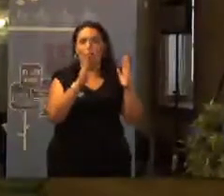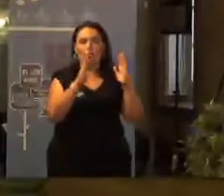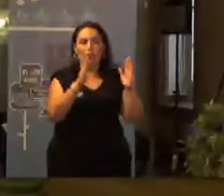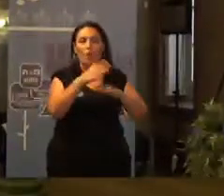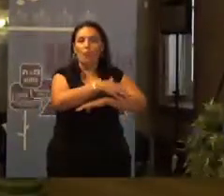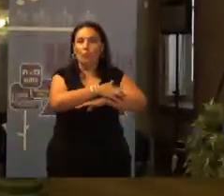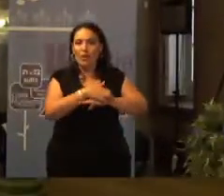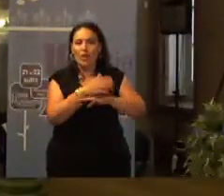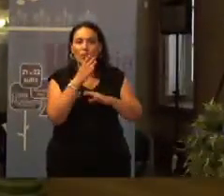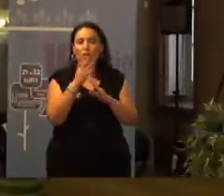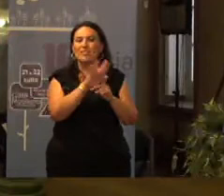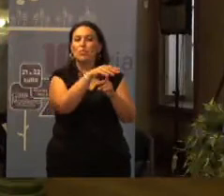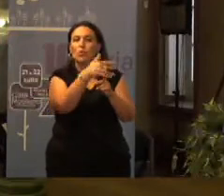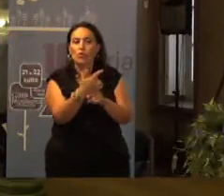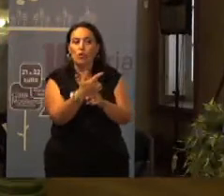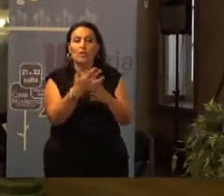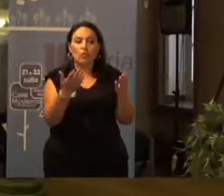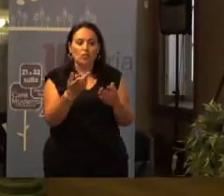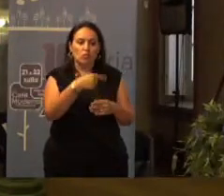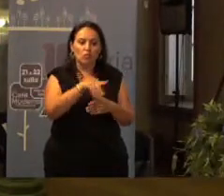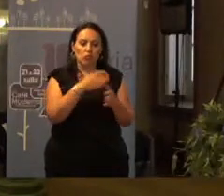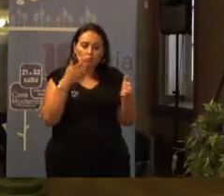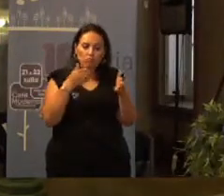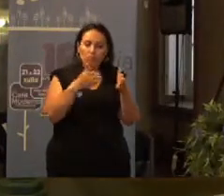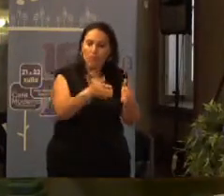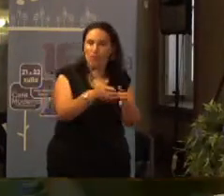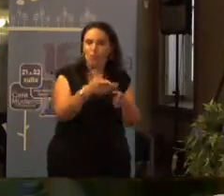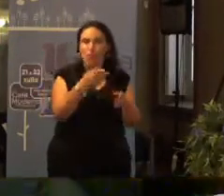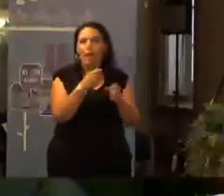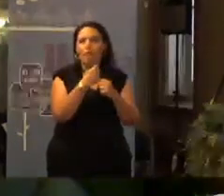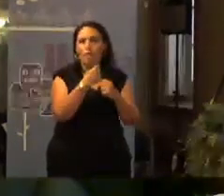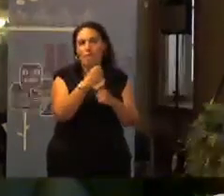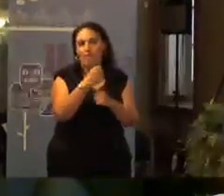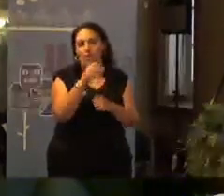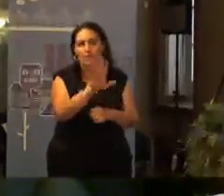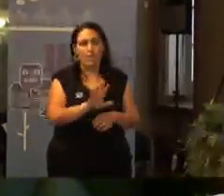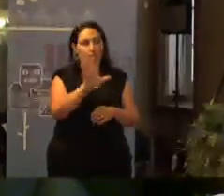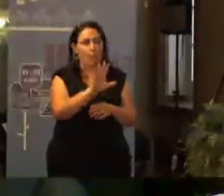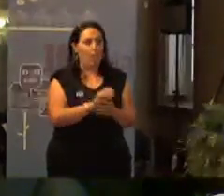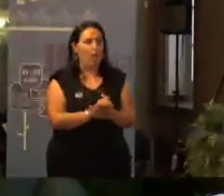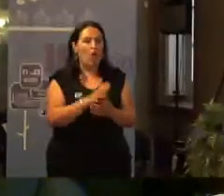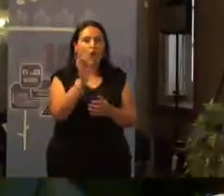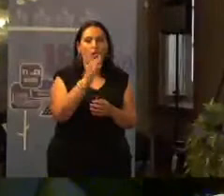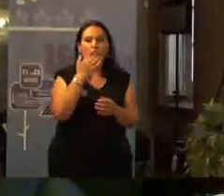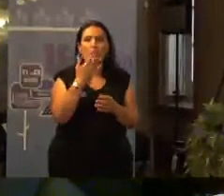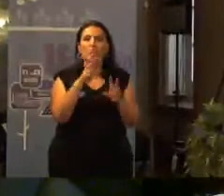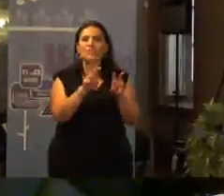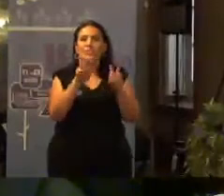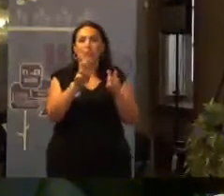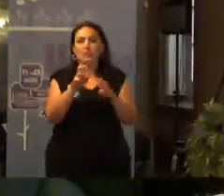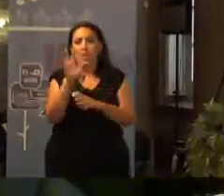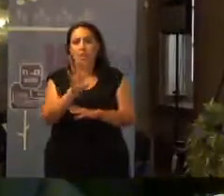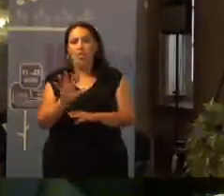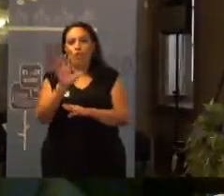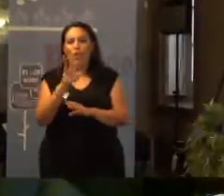etcétera. Por lo tanto, había que introducir por aí a cuestión nacional en vez de aferrarse a cuestión nacional como dominante